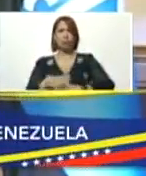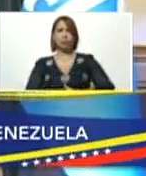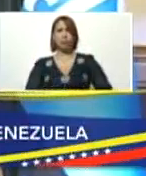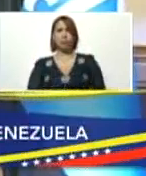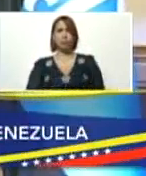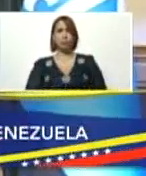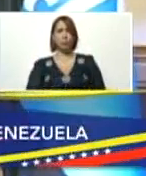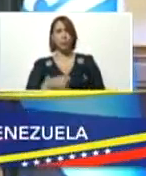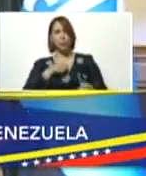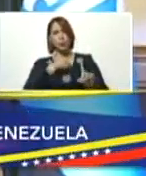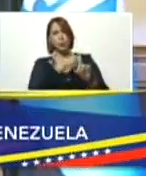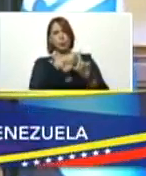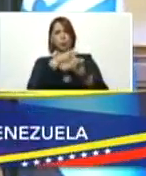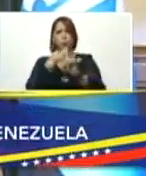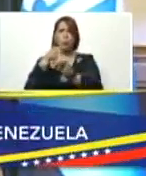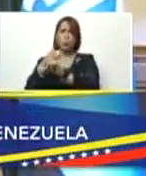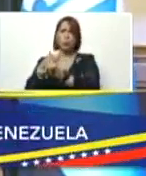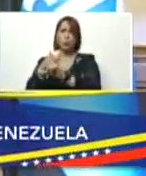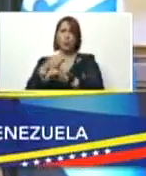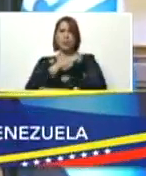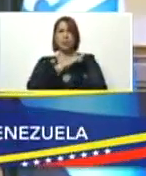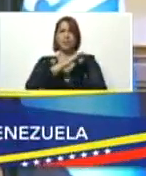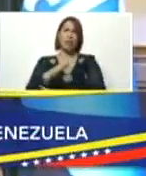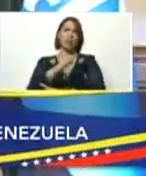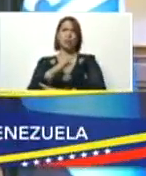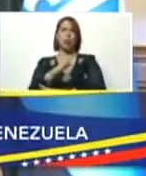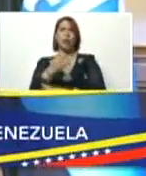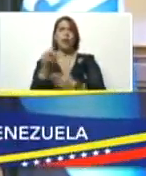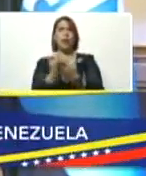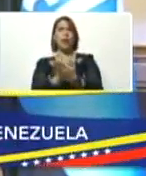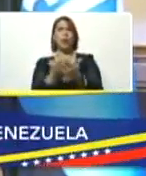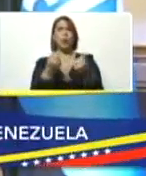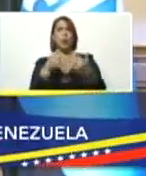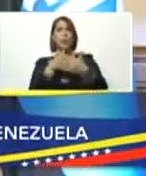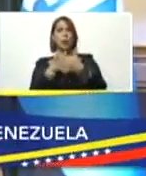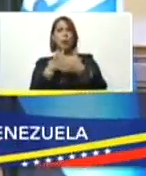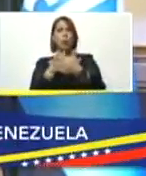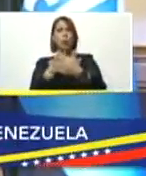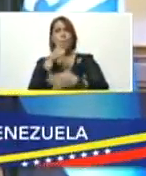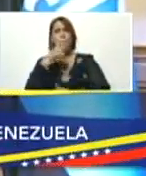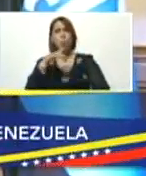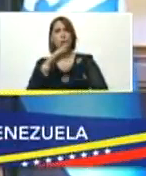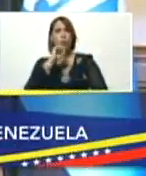de agresiones, sanciones económicas contra el pueblo ruso,